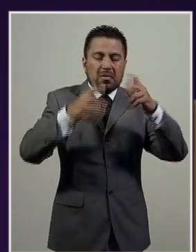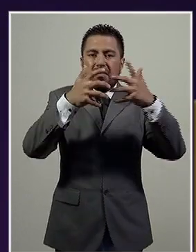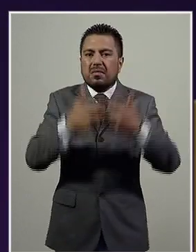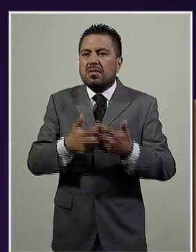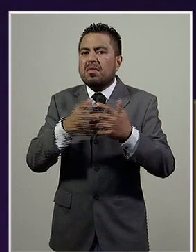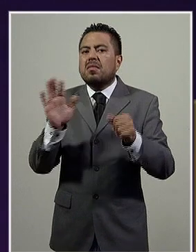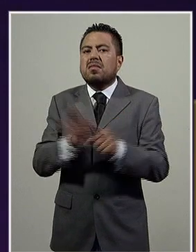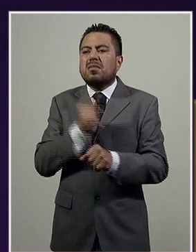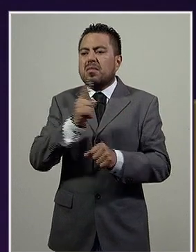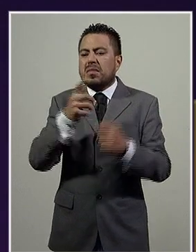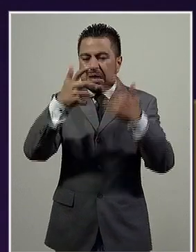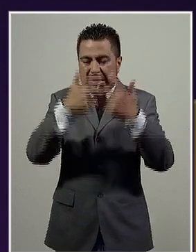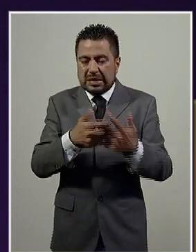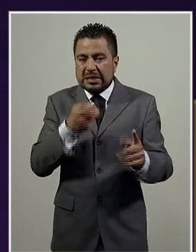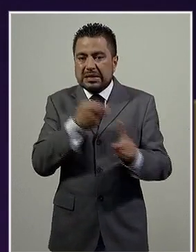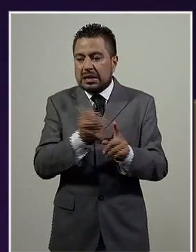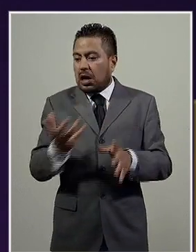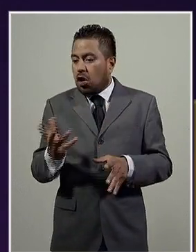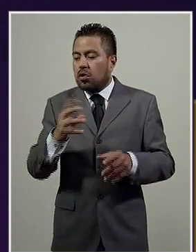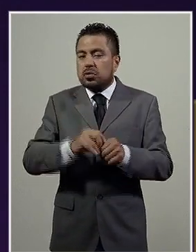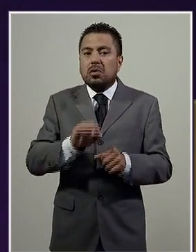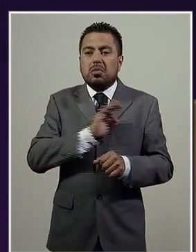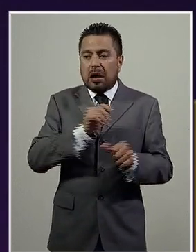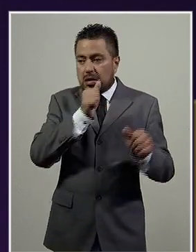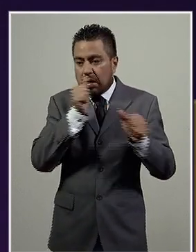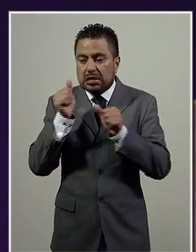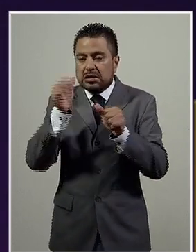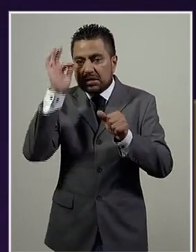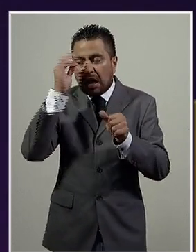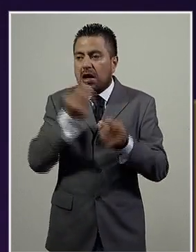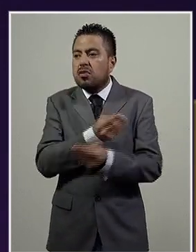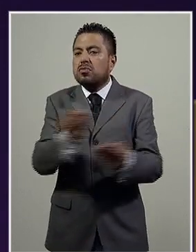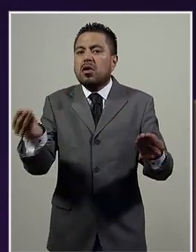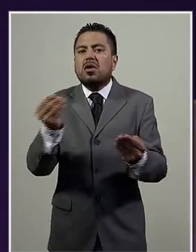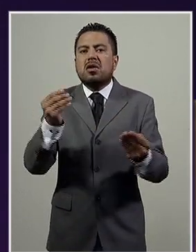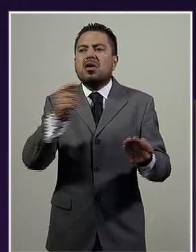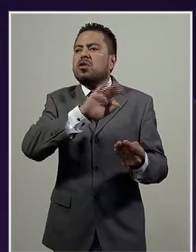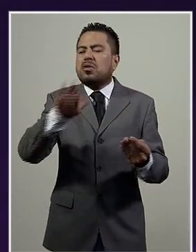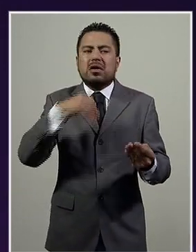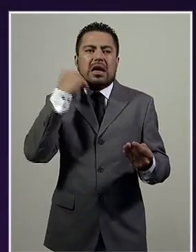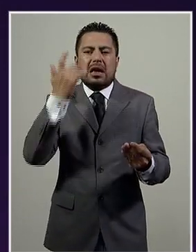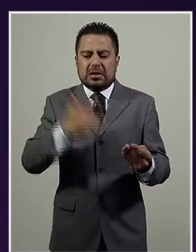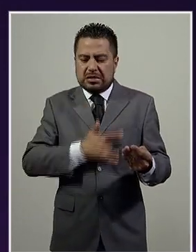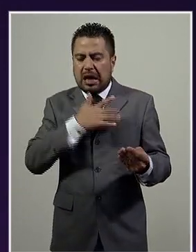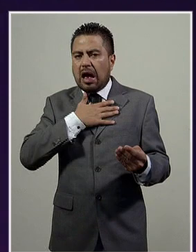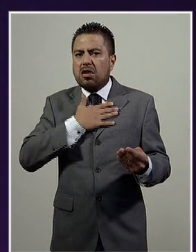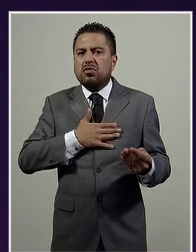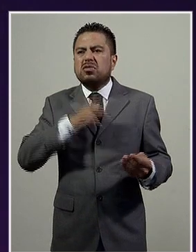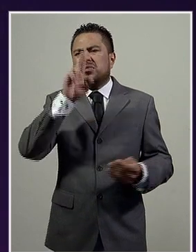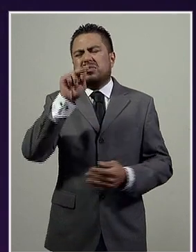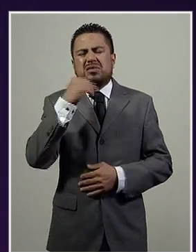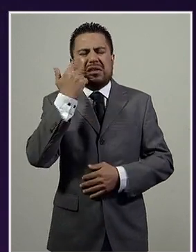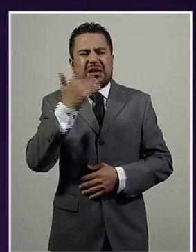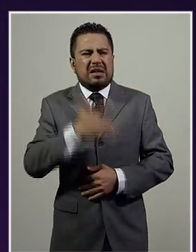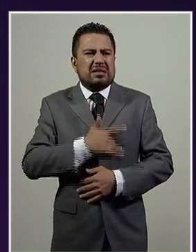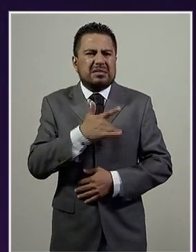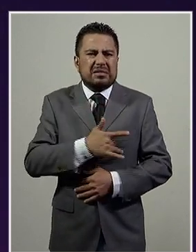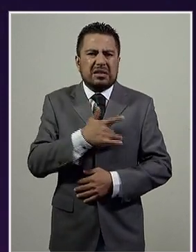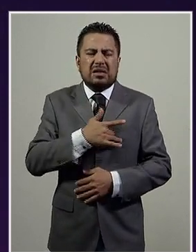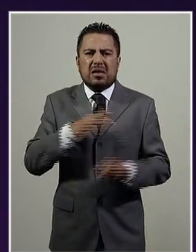eres una empresa inclusiva y estás dando un servicio, creo que todos quieren sentirse a gusto. Creo que lo que menos quieren es